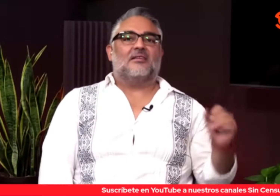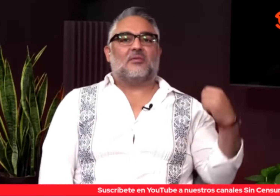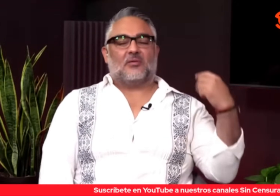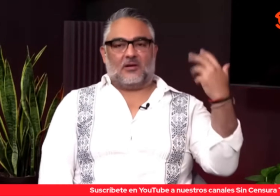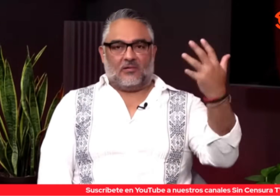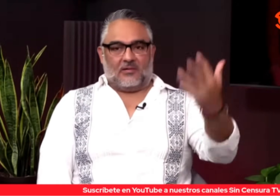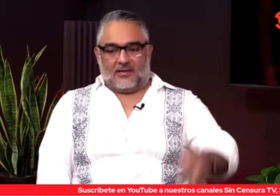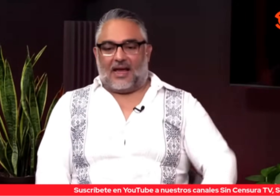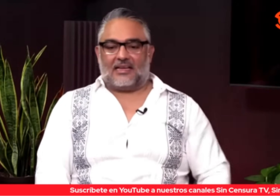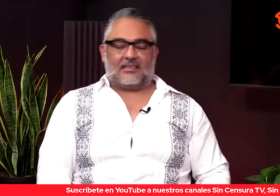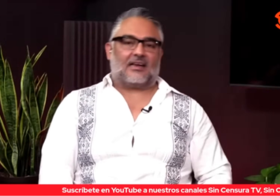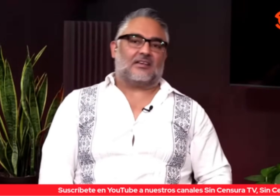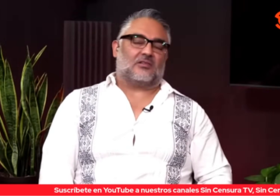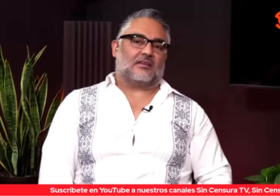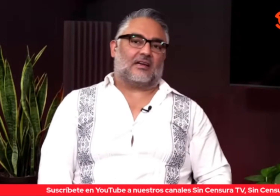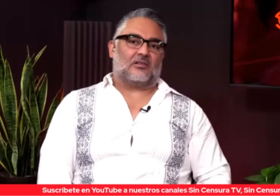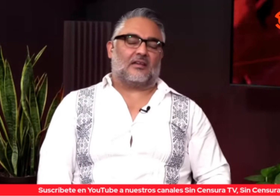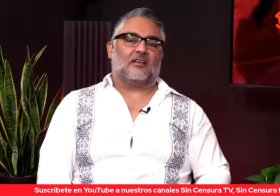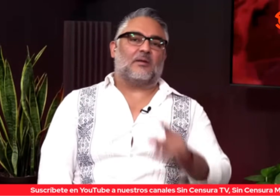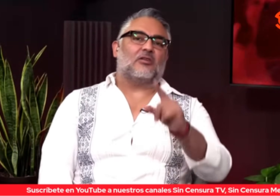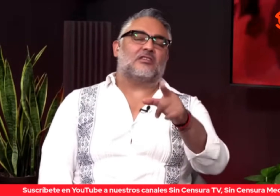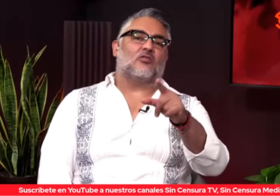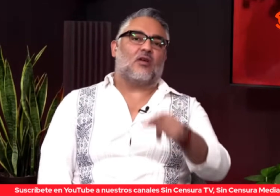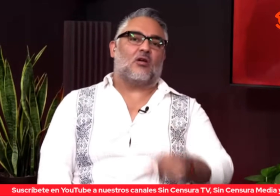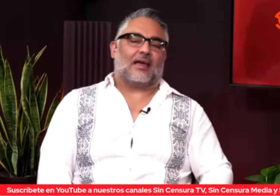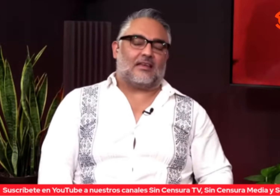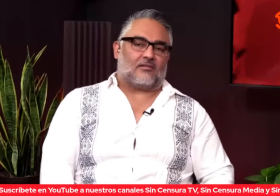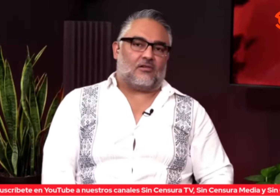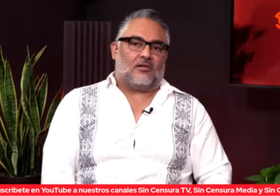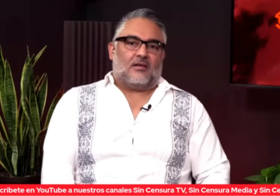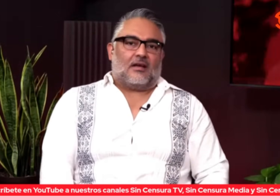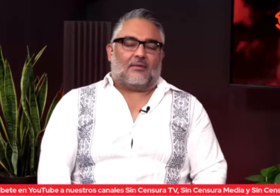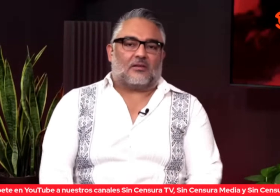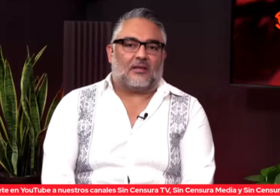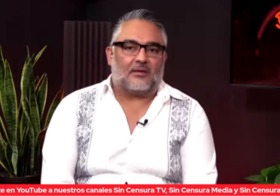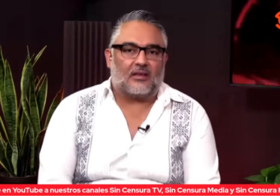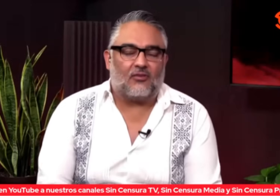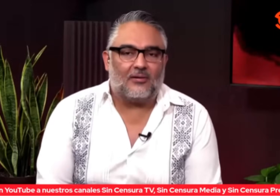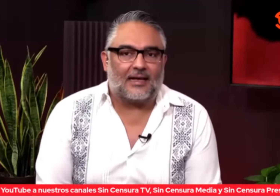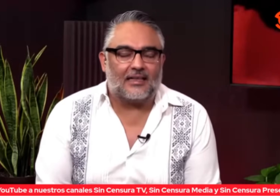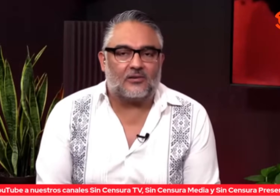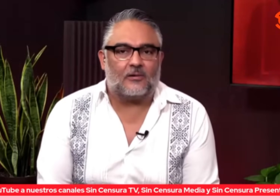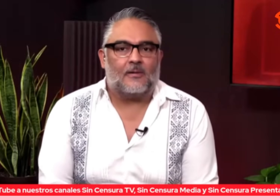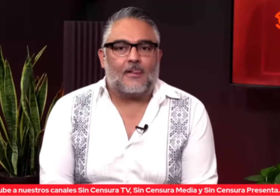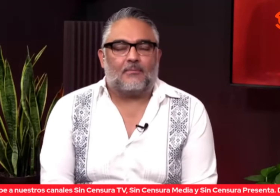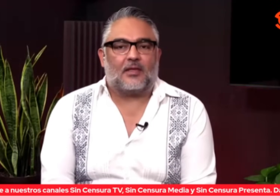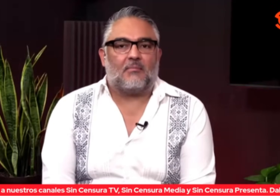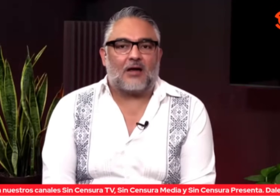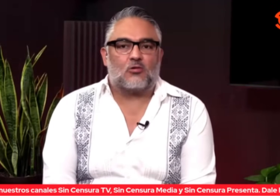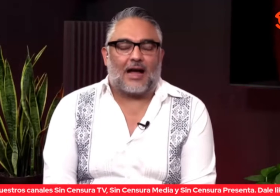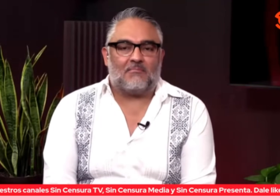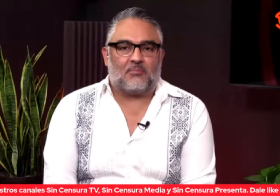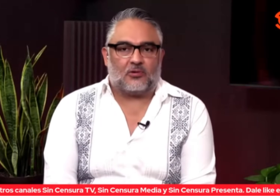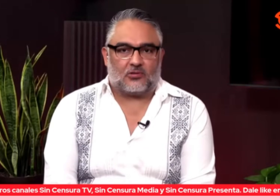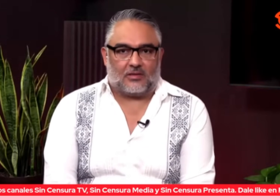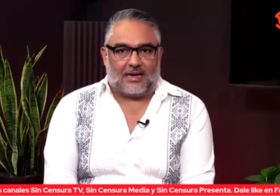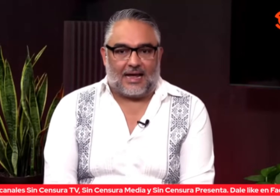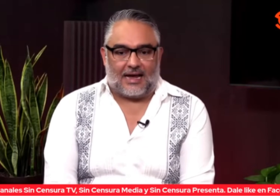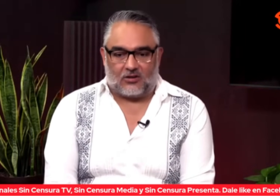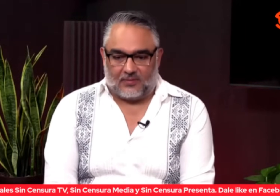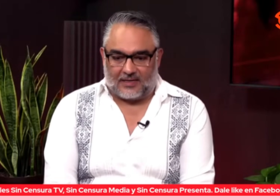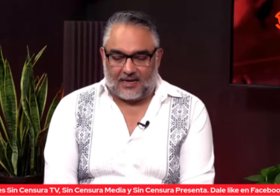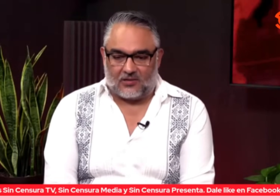Pero bueno Ahí está el caso de Ricardo Salinas pejo y esto fue lo que dijo a ver Don David qué fue lo que dijo de Maru Campos